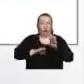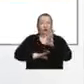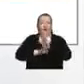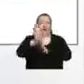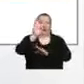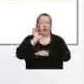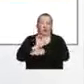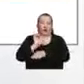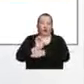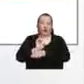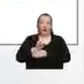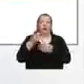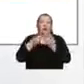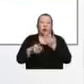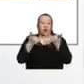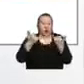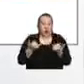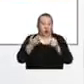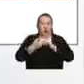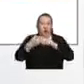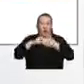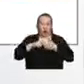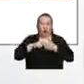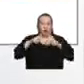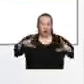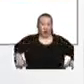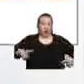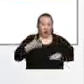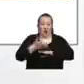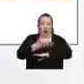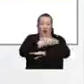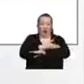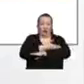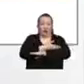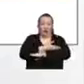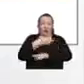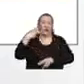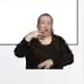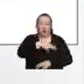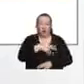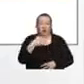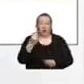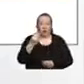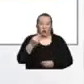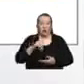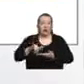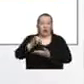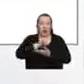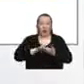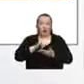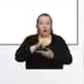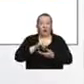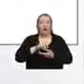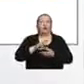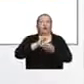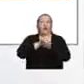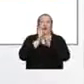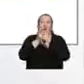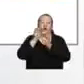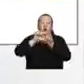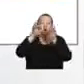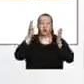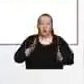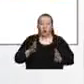los problemas la clase política un moreno que traicionó un fraude democrático gana el programa de la relación ciudadana lo bota la basura y asume el